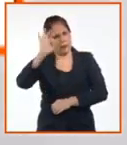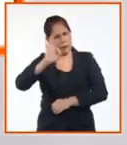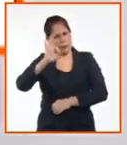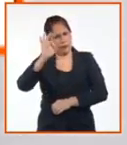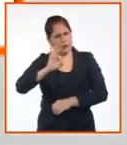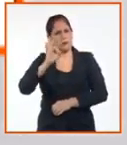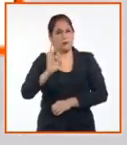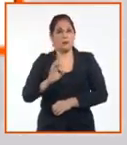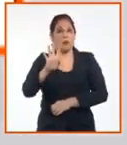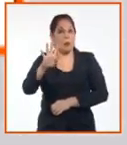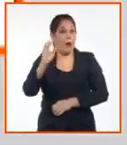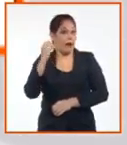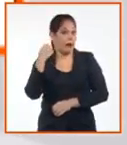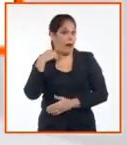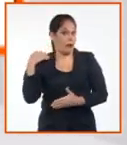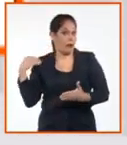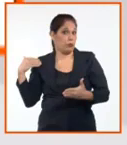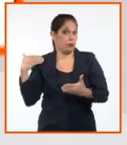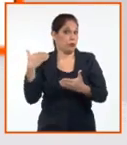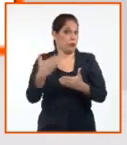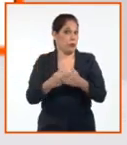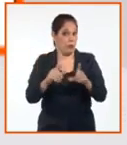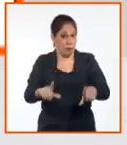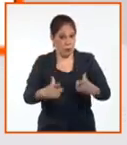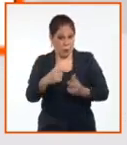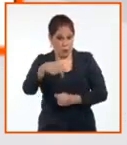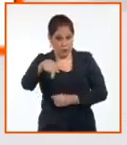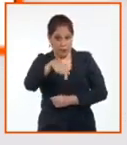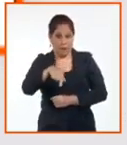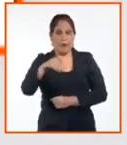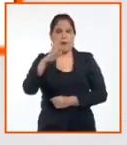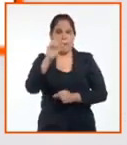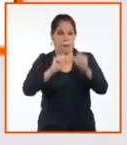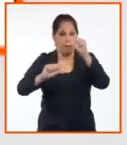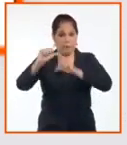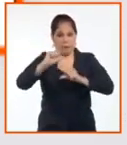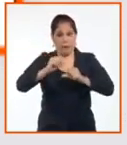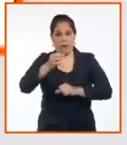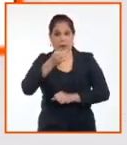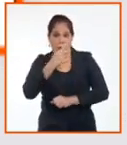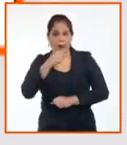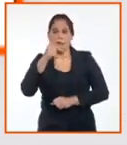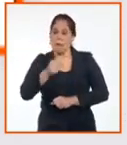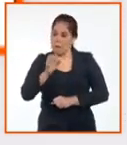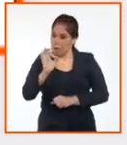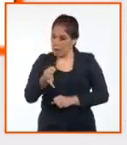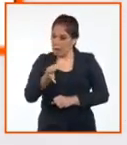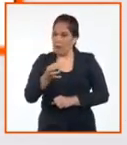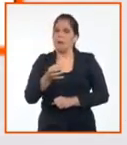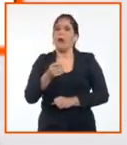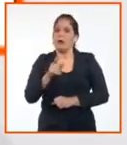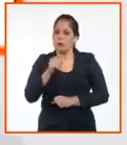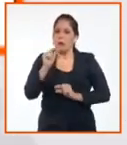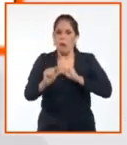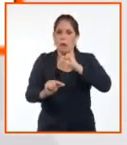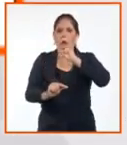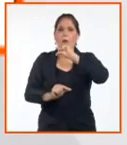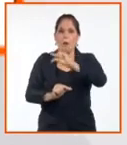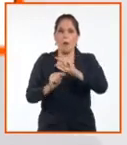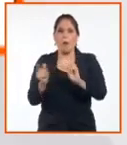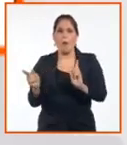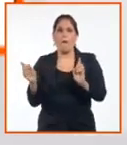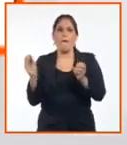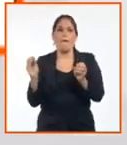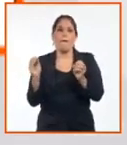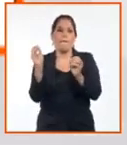40 años ya que tiene este sector en nuestro país biotecnología y farmacéutica se han ido poco a poco incrementando la